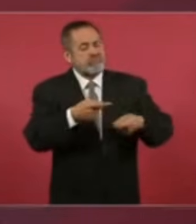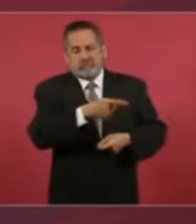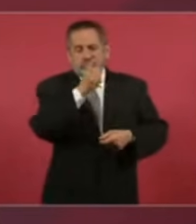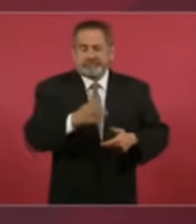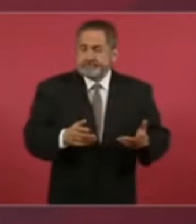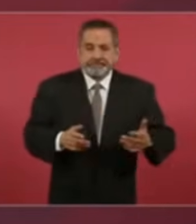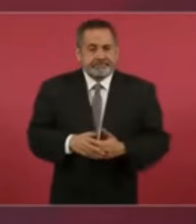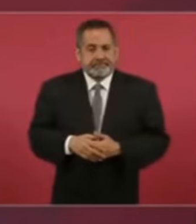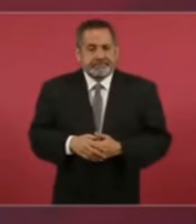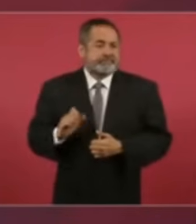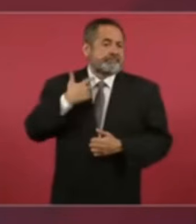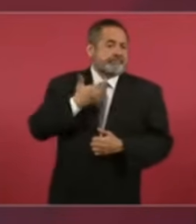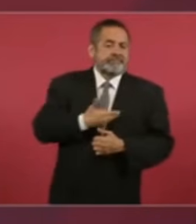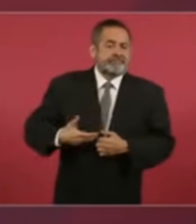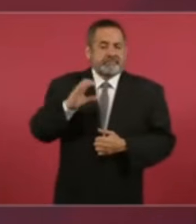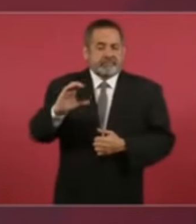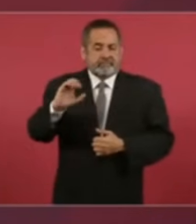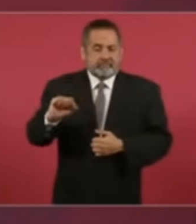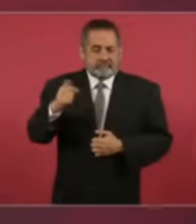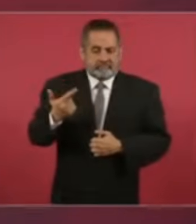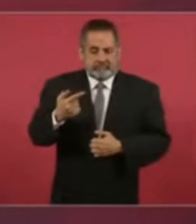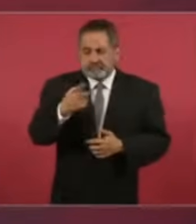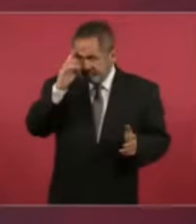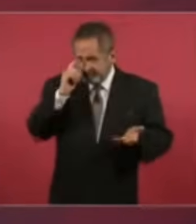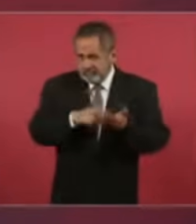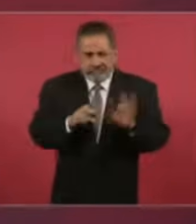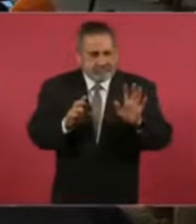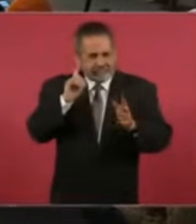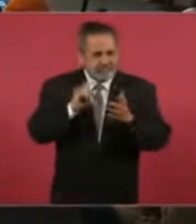Salinas, no sé, creo que en un año,